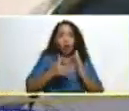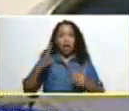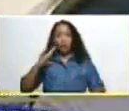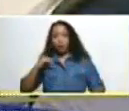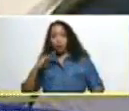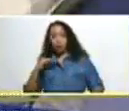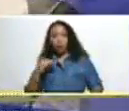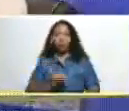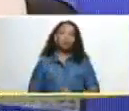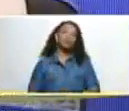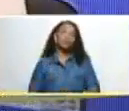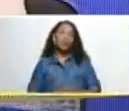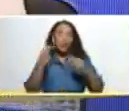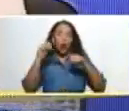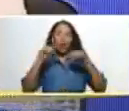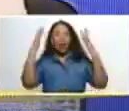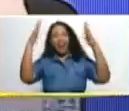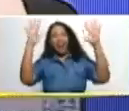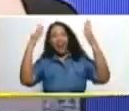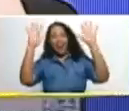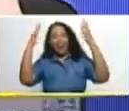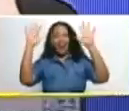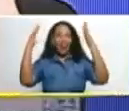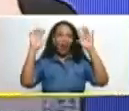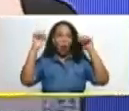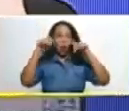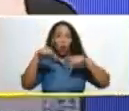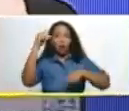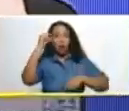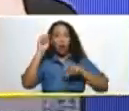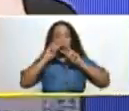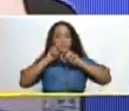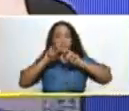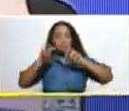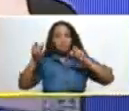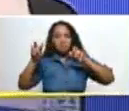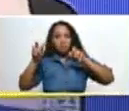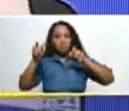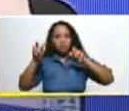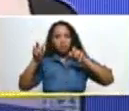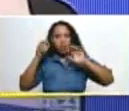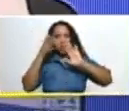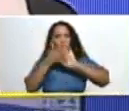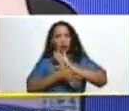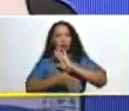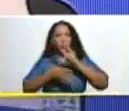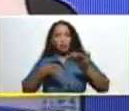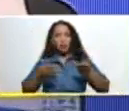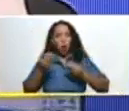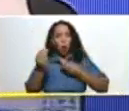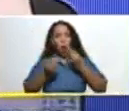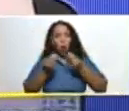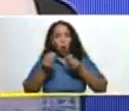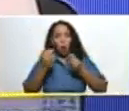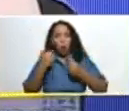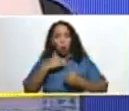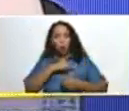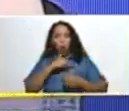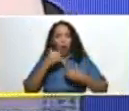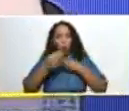presidente, estamos celebrando este Día del Investigador del Crimen, inicialmente como lo hemos tomado nosotros lo